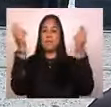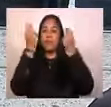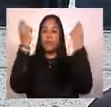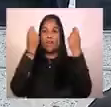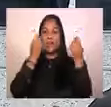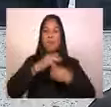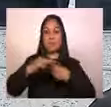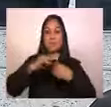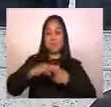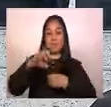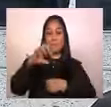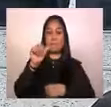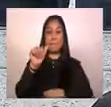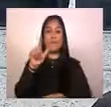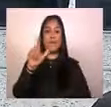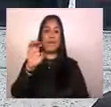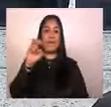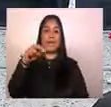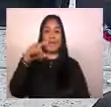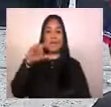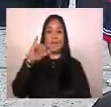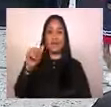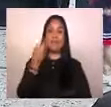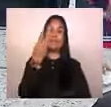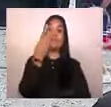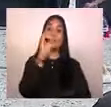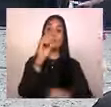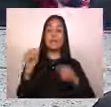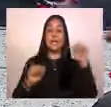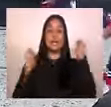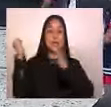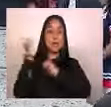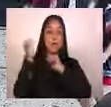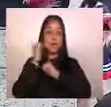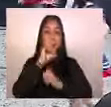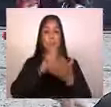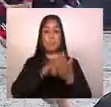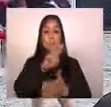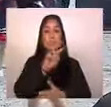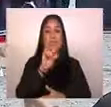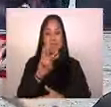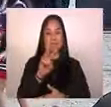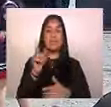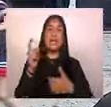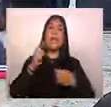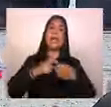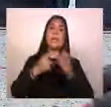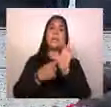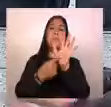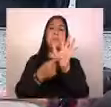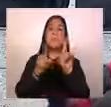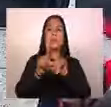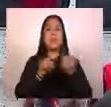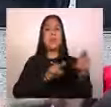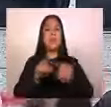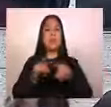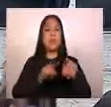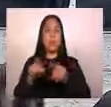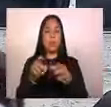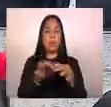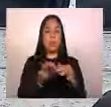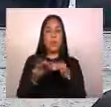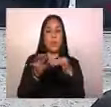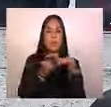del municipio palenciano el 30 de abril de 2023, la banda se presentó al concurso de